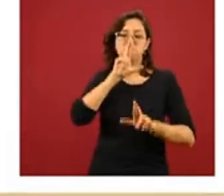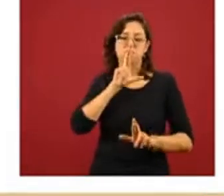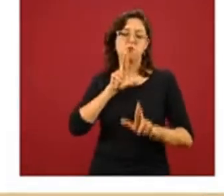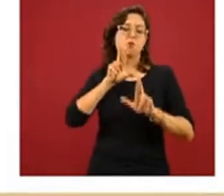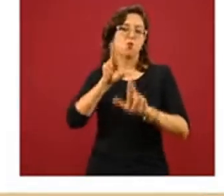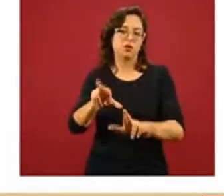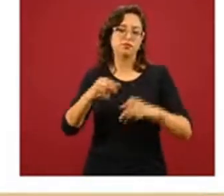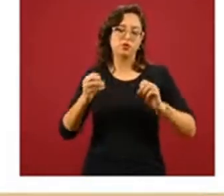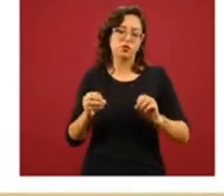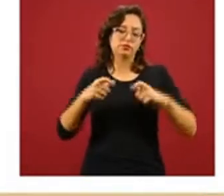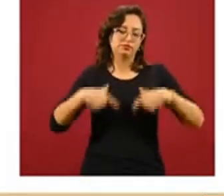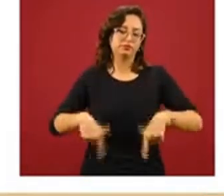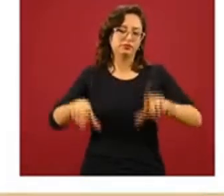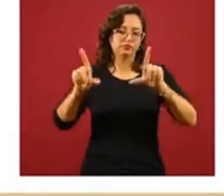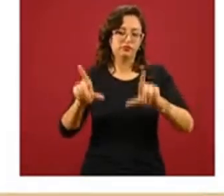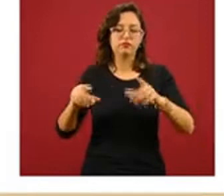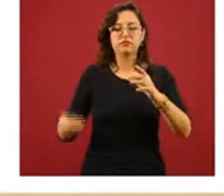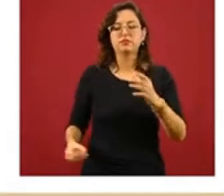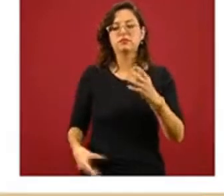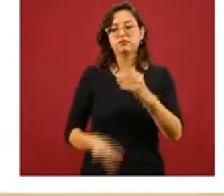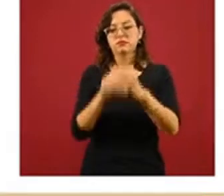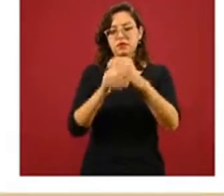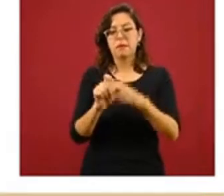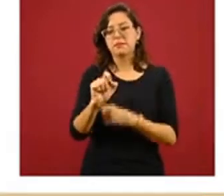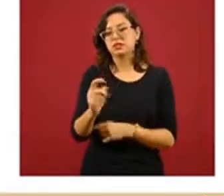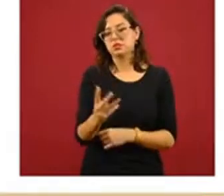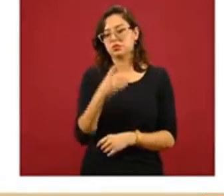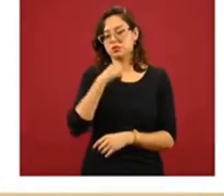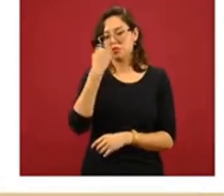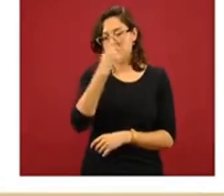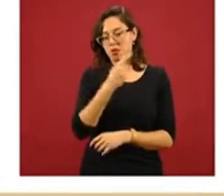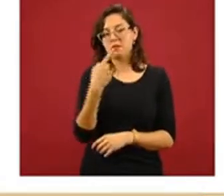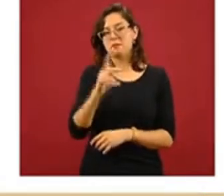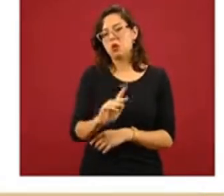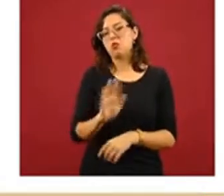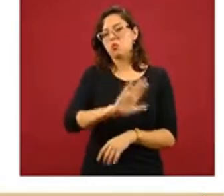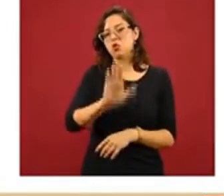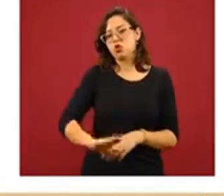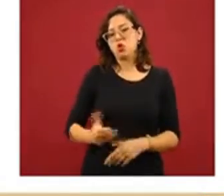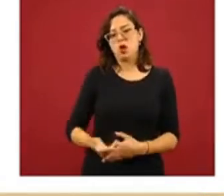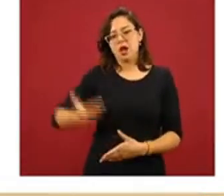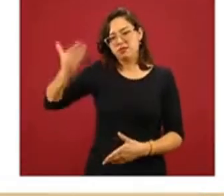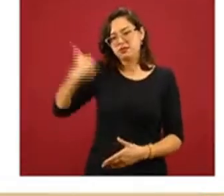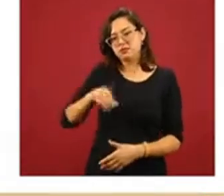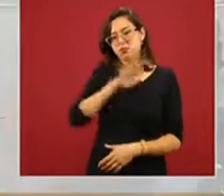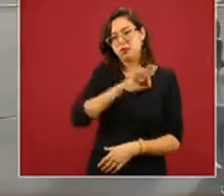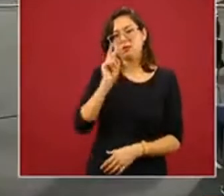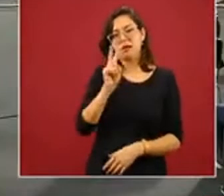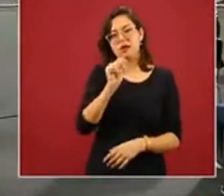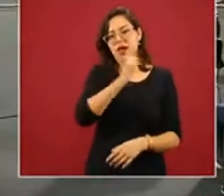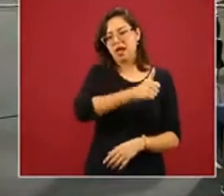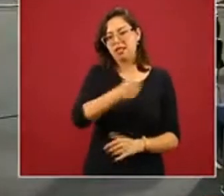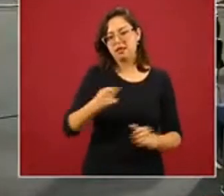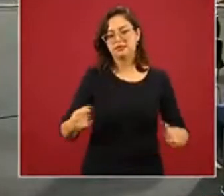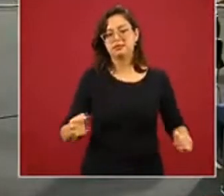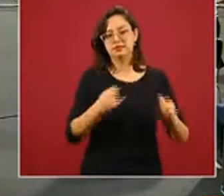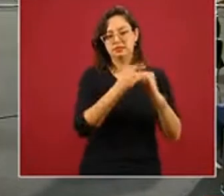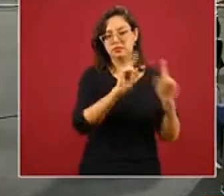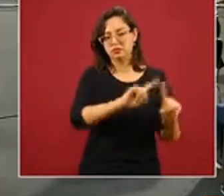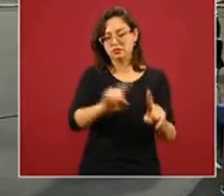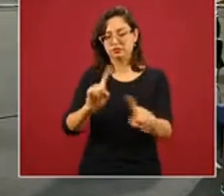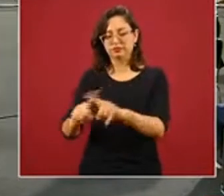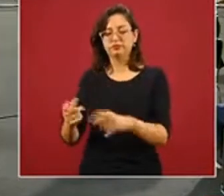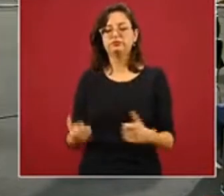plataforma en las últimas 24 horas y tenemos los números para cada una de las instituciones. Veamos la siguiente